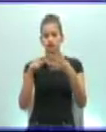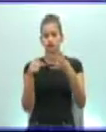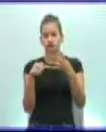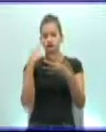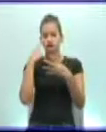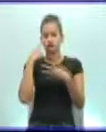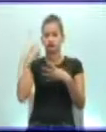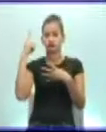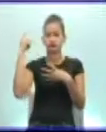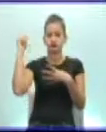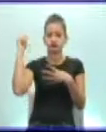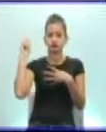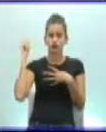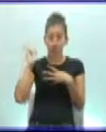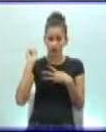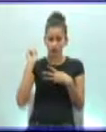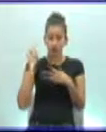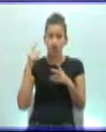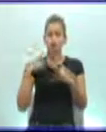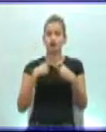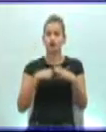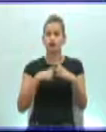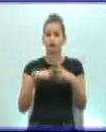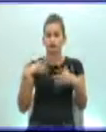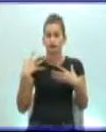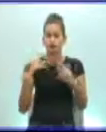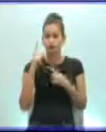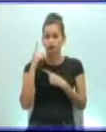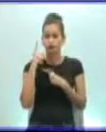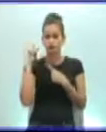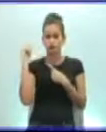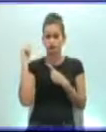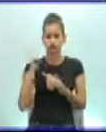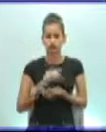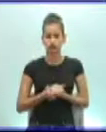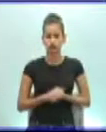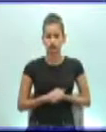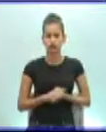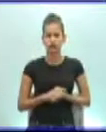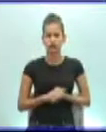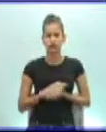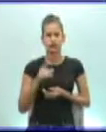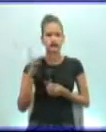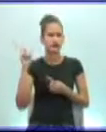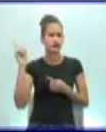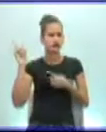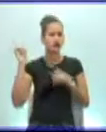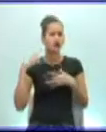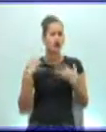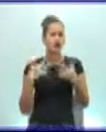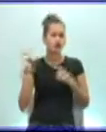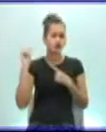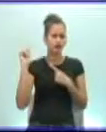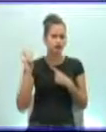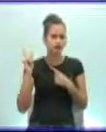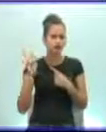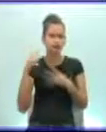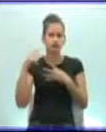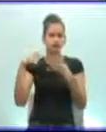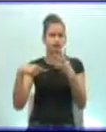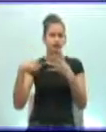descomposición factorial, operaciones con fracciones algebraicas y problemas aritméticos. Aparecen ejercicios de este tipo en el